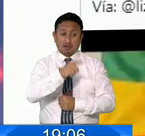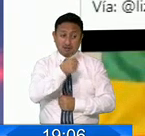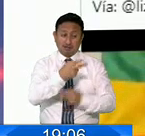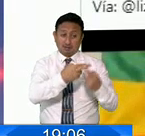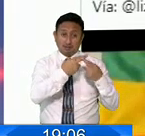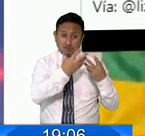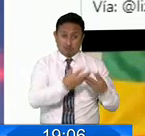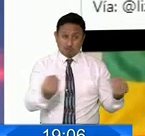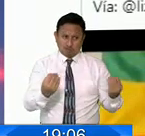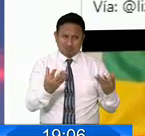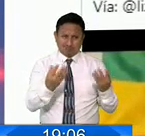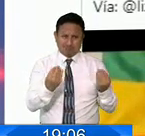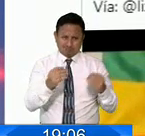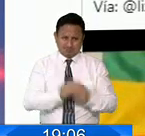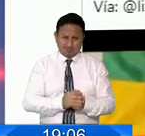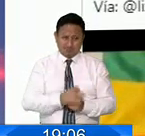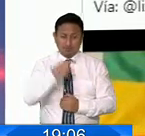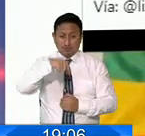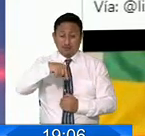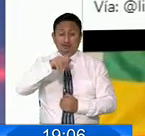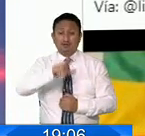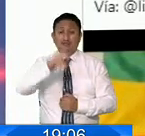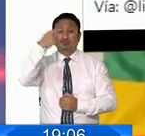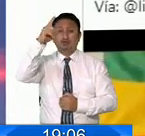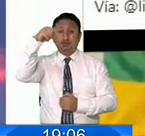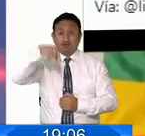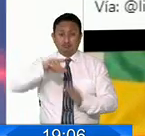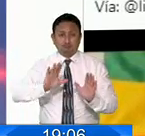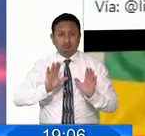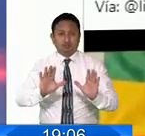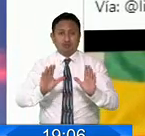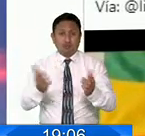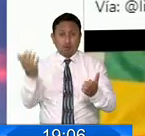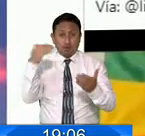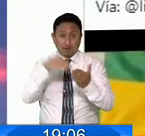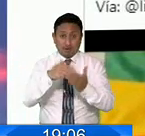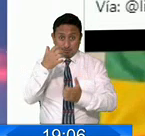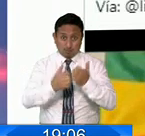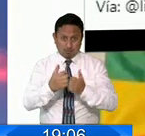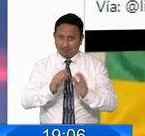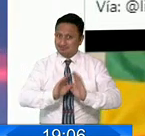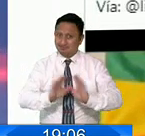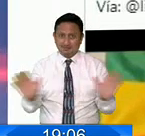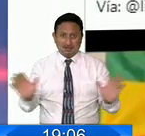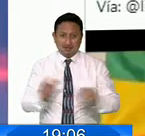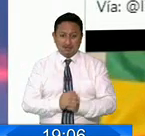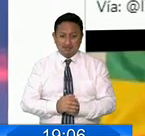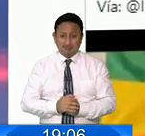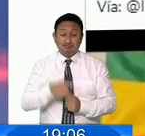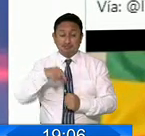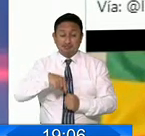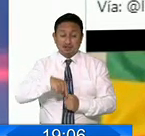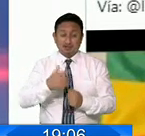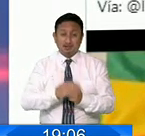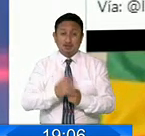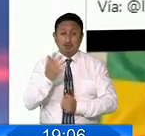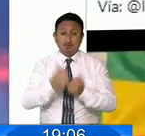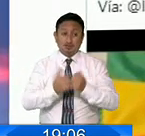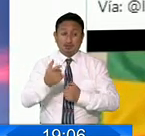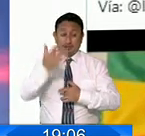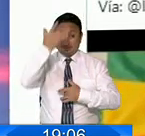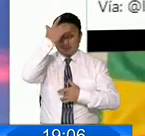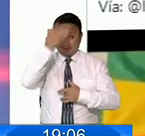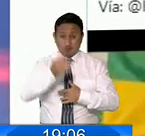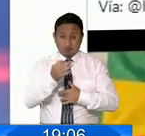bastantes. Porque acá somos 3 millones que no permitiremos más problemas de los que ya tenemos. Suficiente con esta tragedia sanitaria, económica y